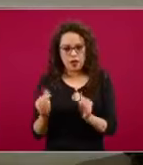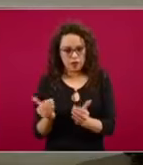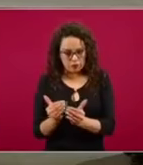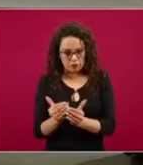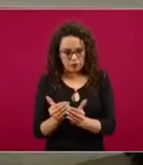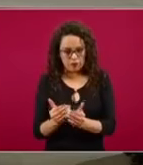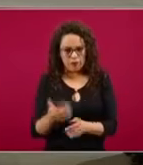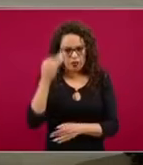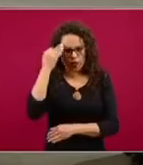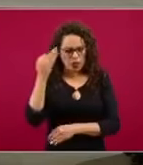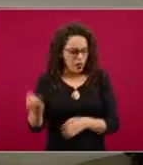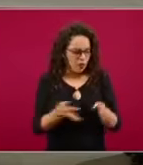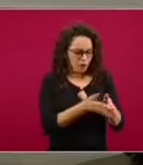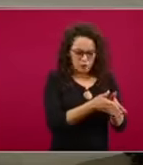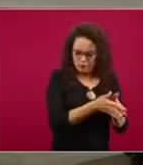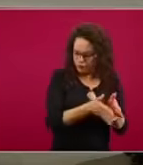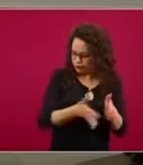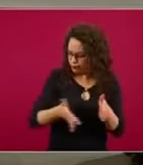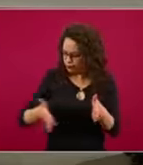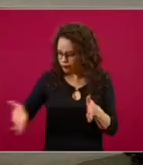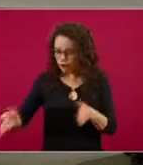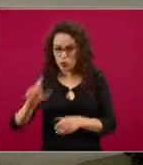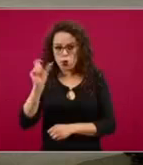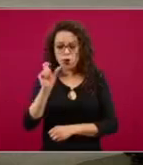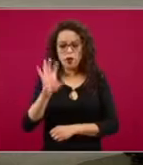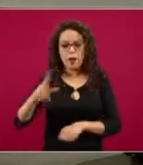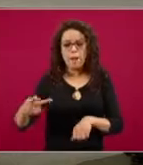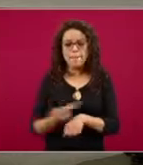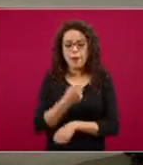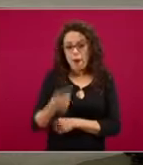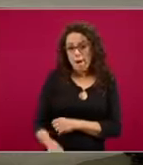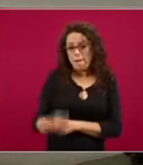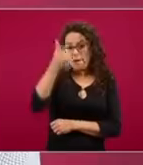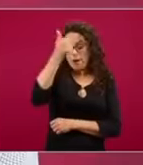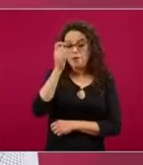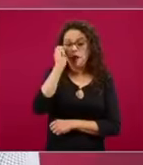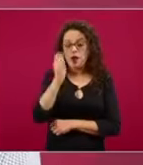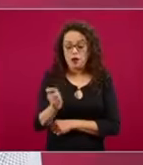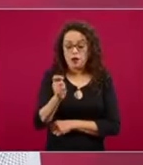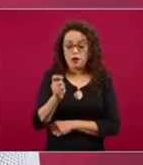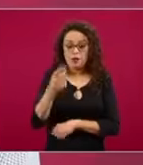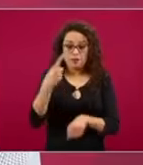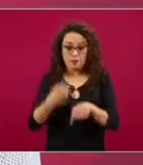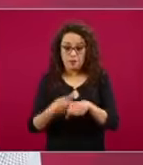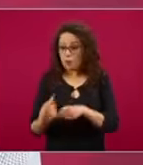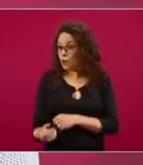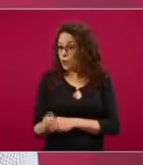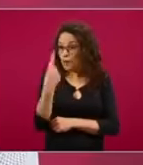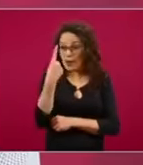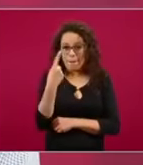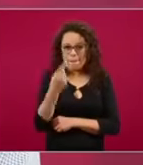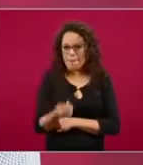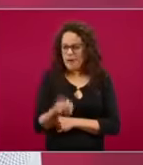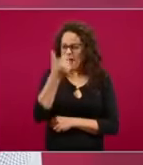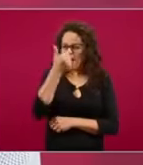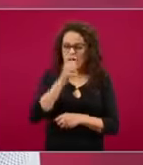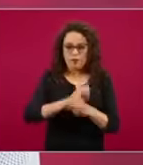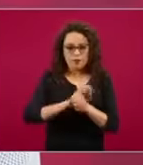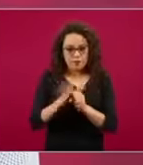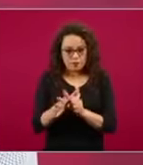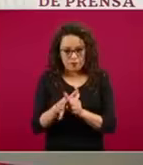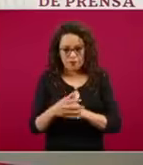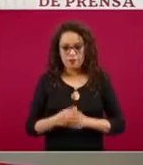tiempo que ha transcurrido de la epidemia en México, desde el primer caso que inició y en este caso específico de la letalidad, desde